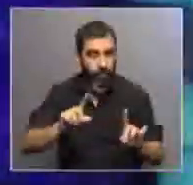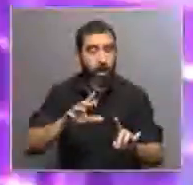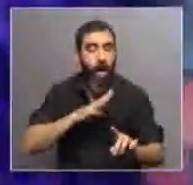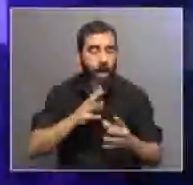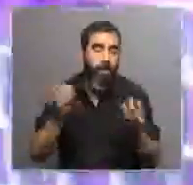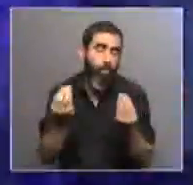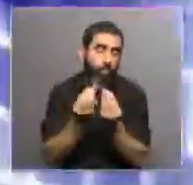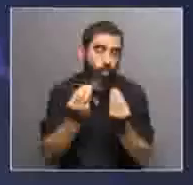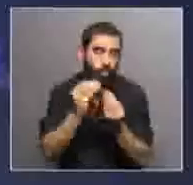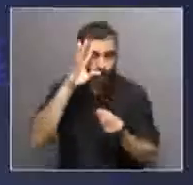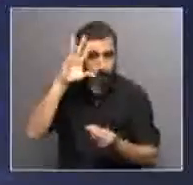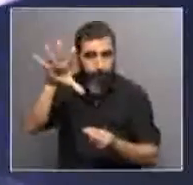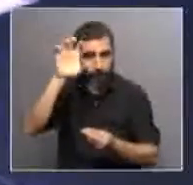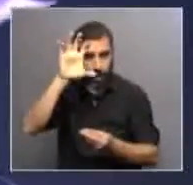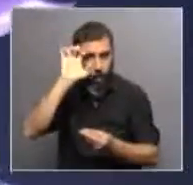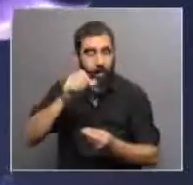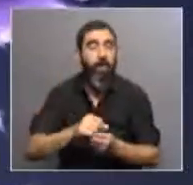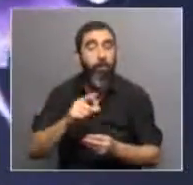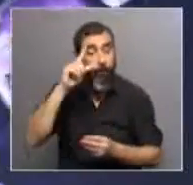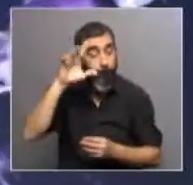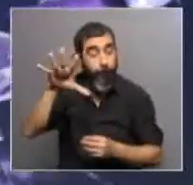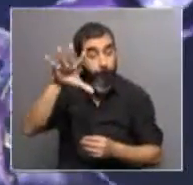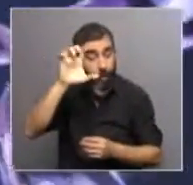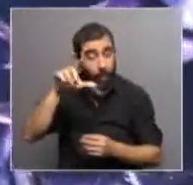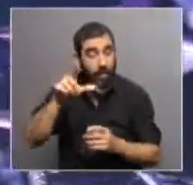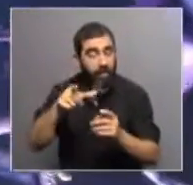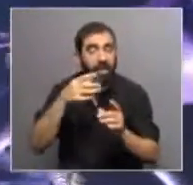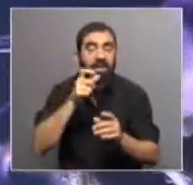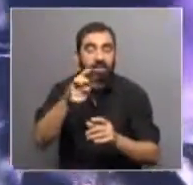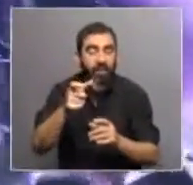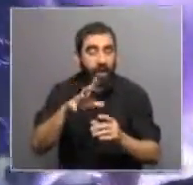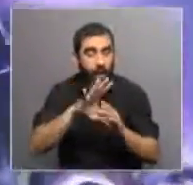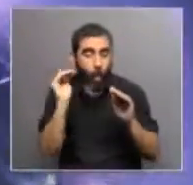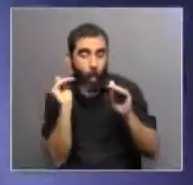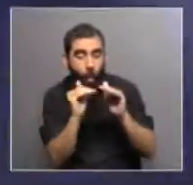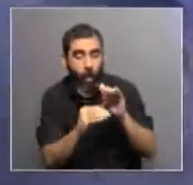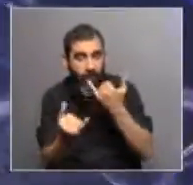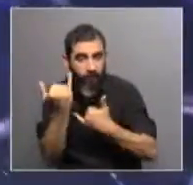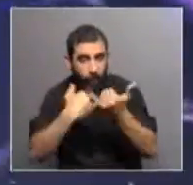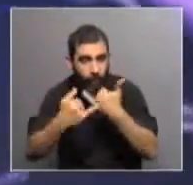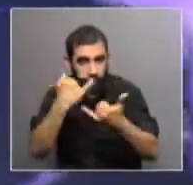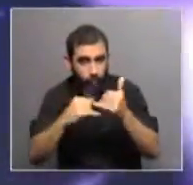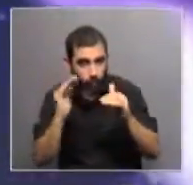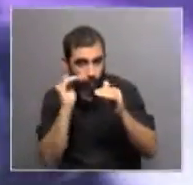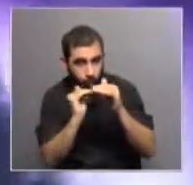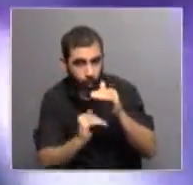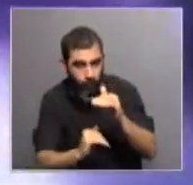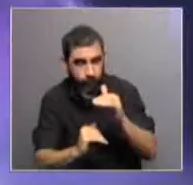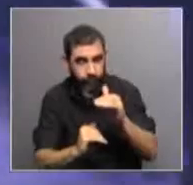existen muchas memorias. Memoria es la capacidad de almacenar información